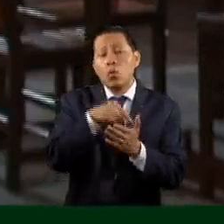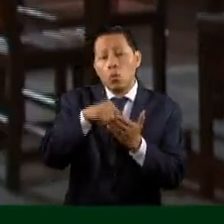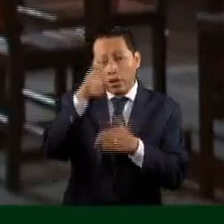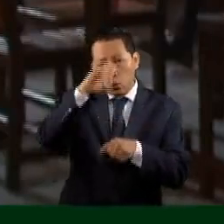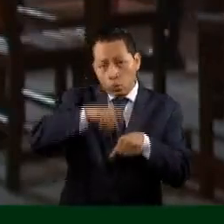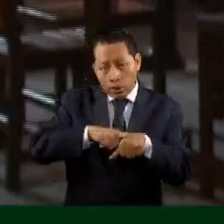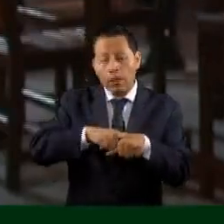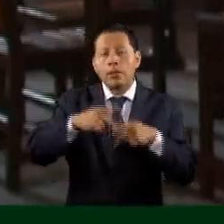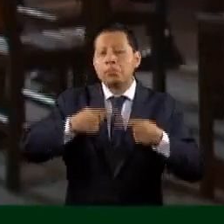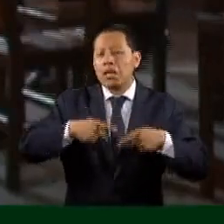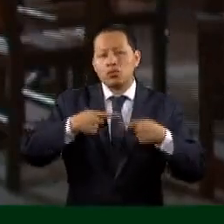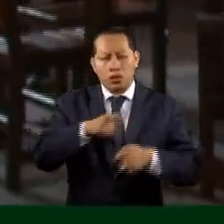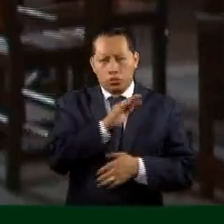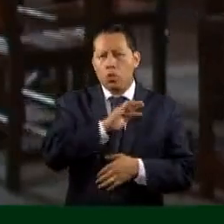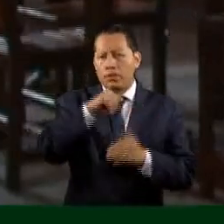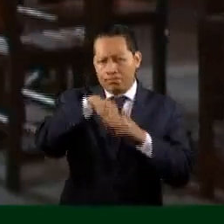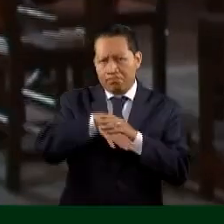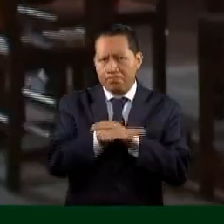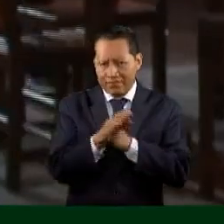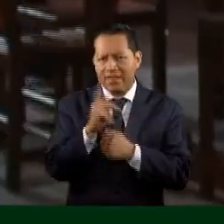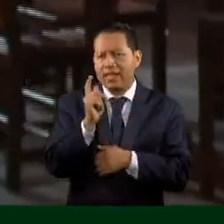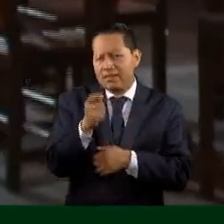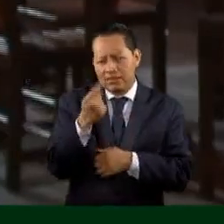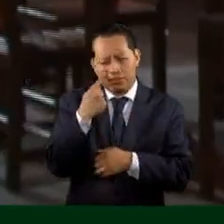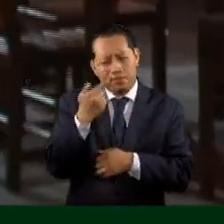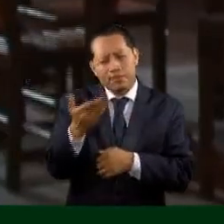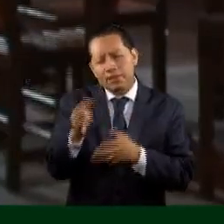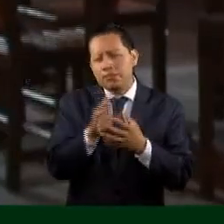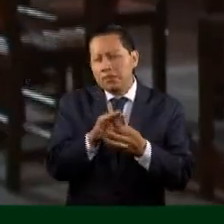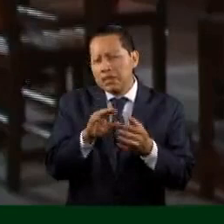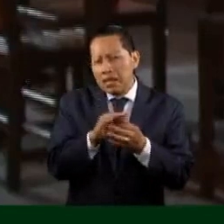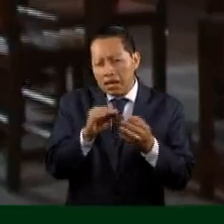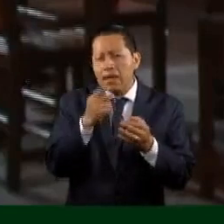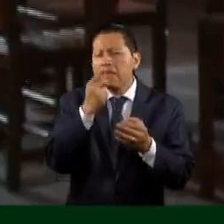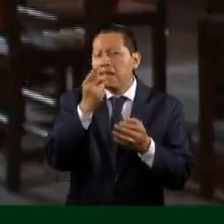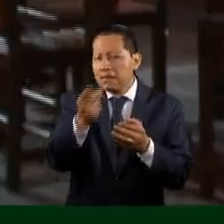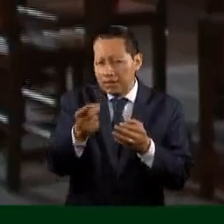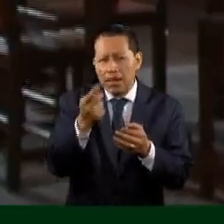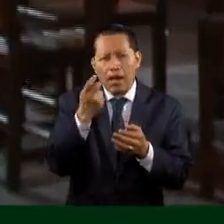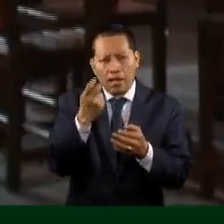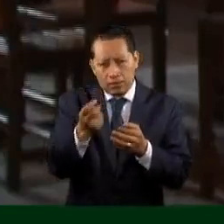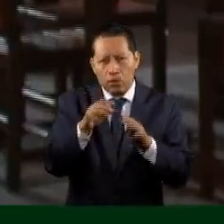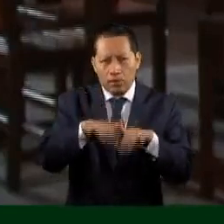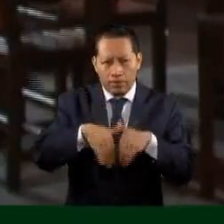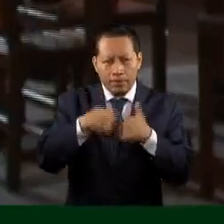ciudadanía y el público en general. Pero ¿qué les parece si escuchamos qué fue lo que se comentó en este evento?